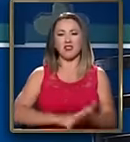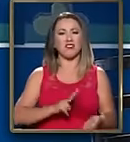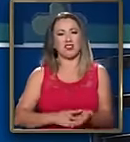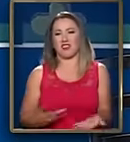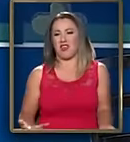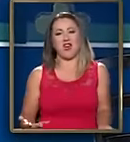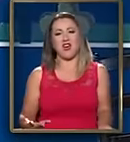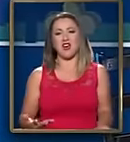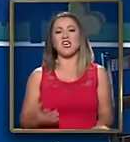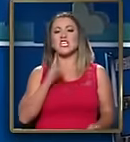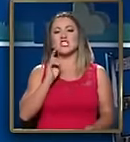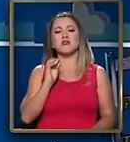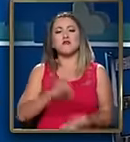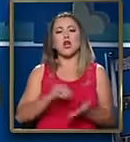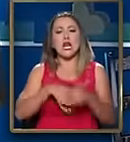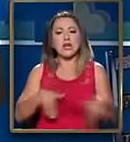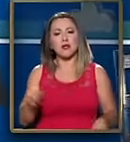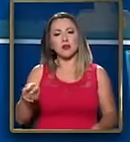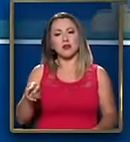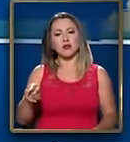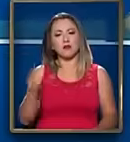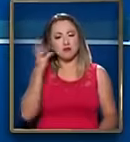ponerle los límites a esta cabra de mierda, weón.